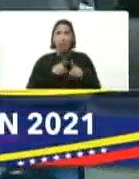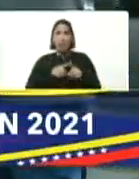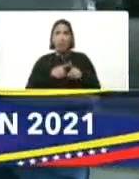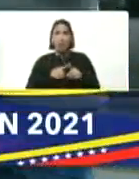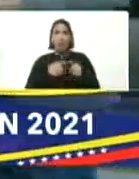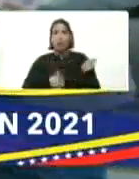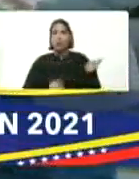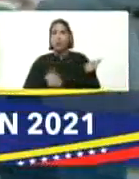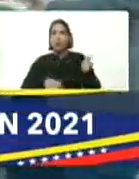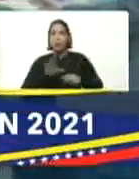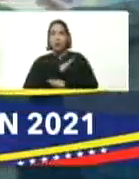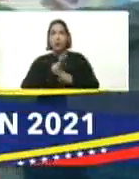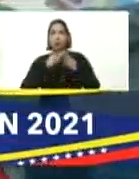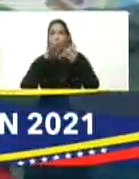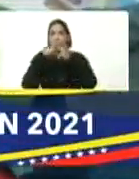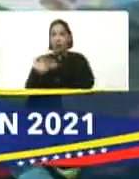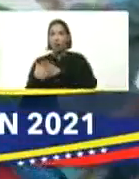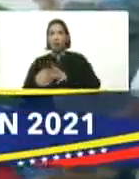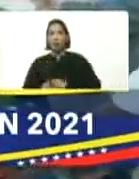cantara por todo el barrio.